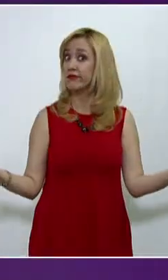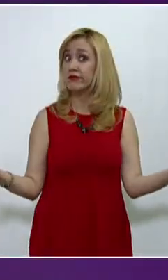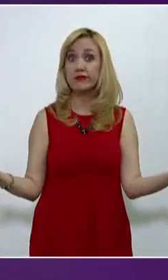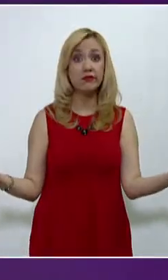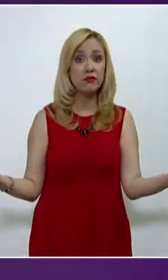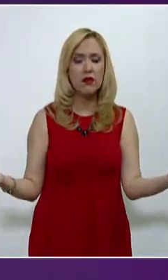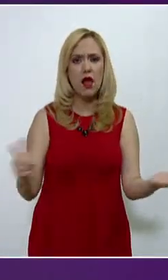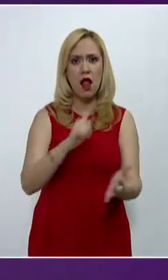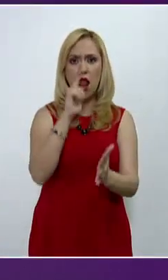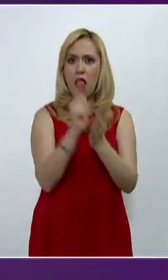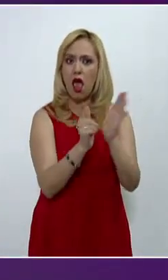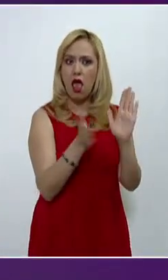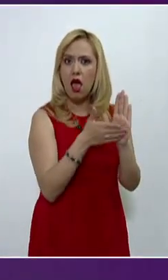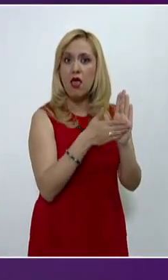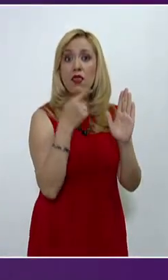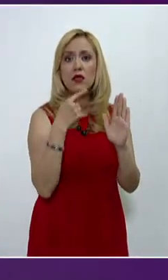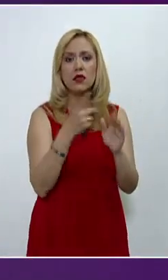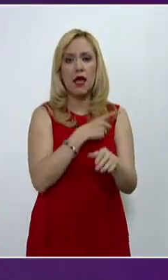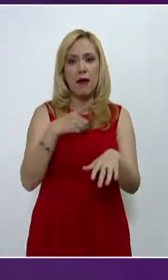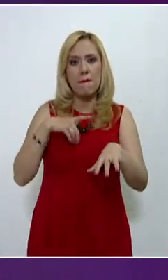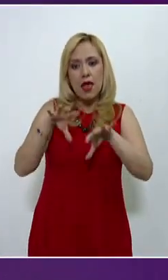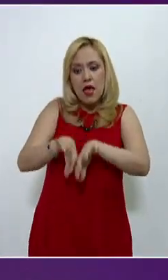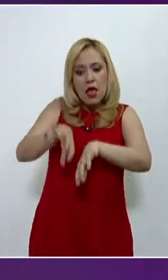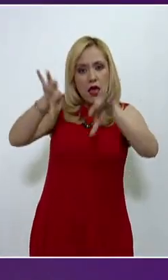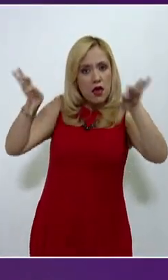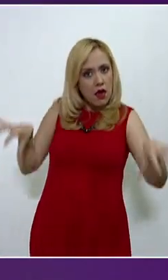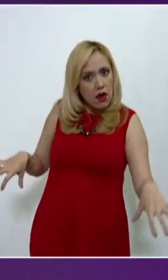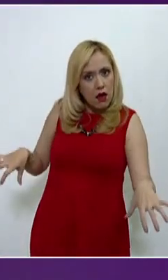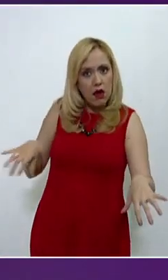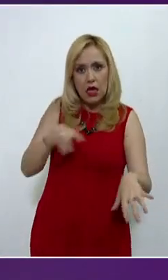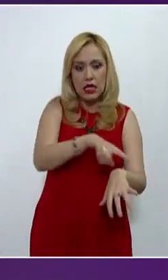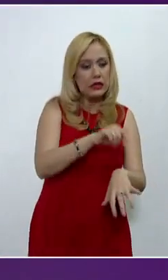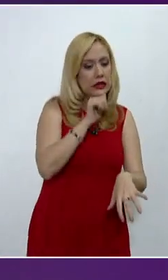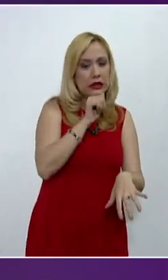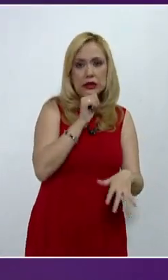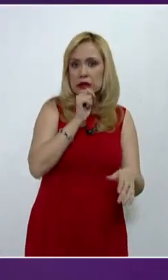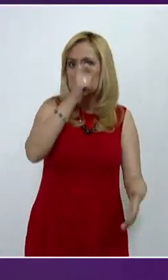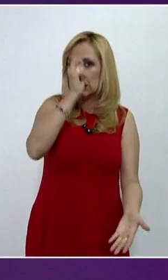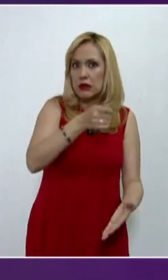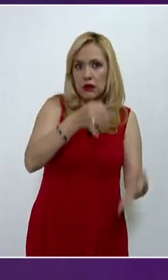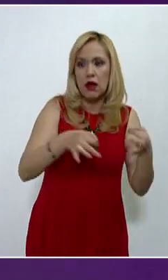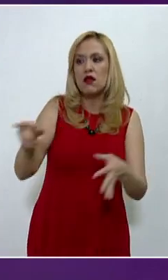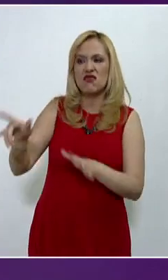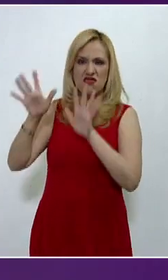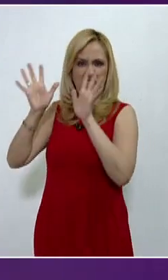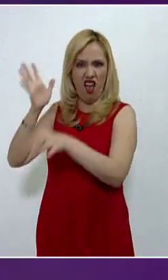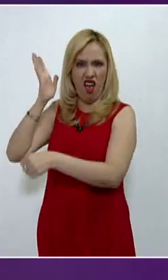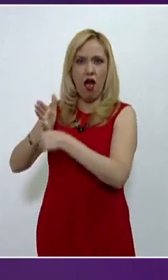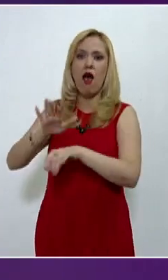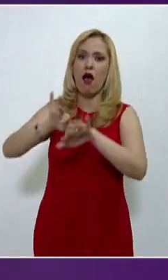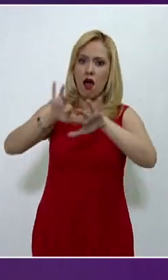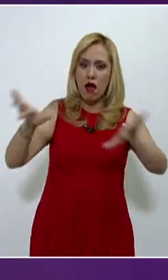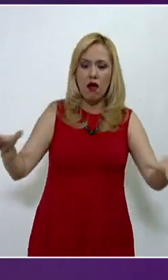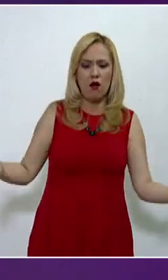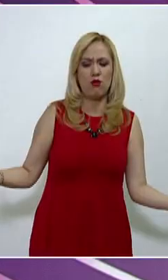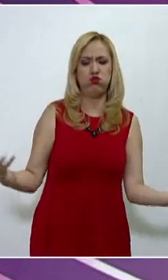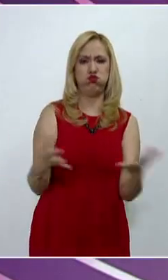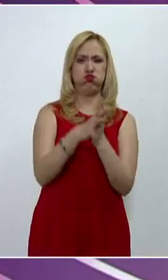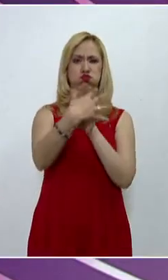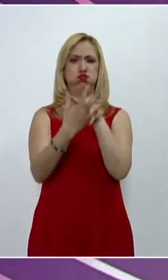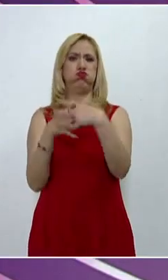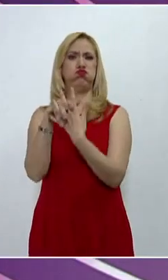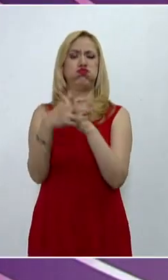por ley deberían de estar separados de los otros reclusos. Eso no sucede en ningún lugar en México. Entonces, también están junto también con... Están